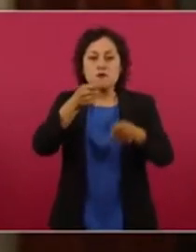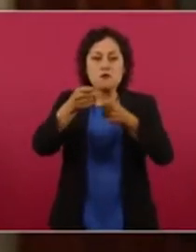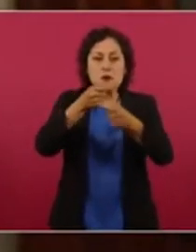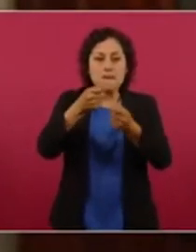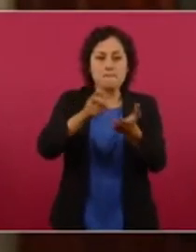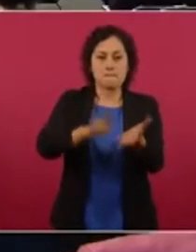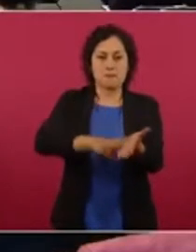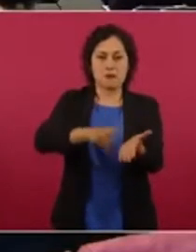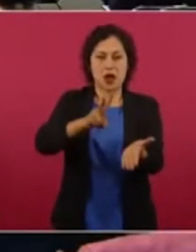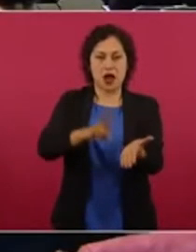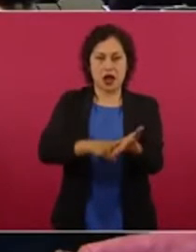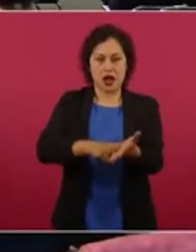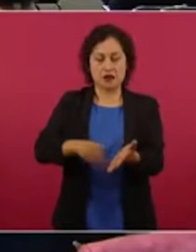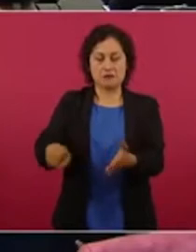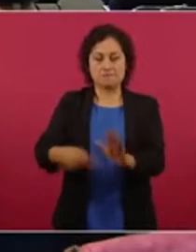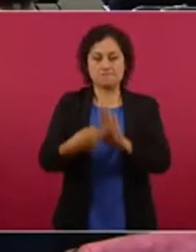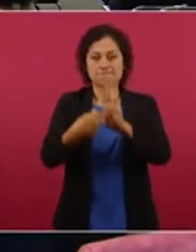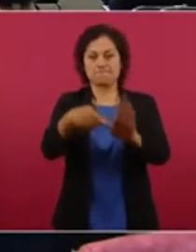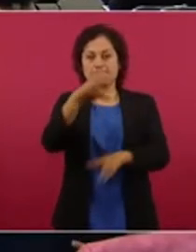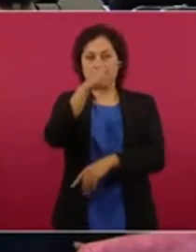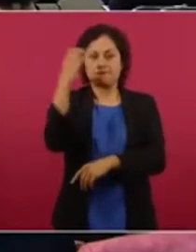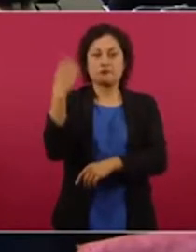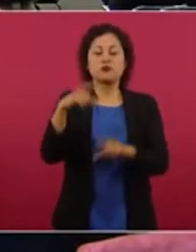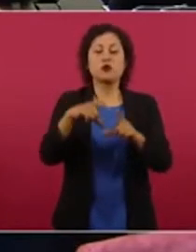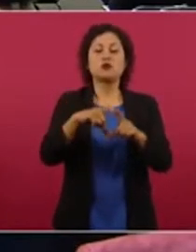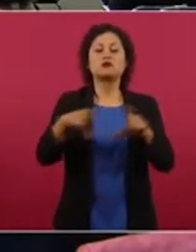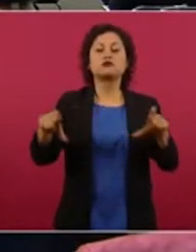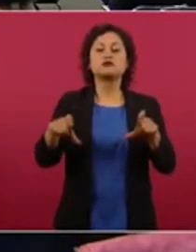muestra un cheque por